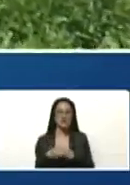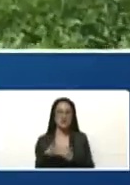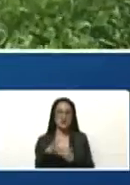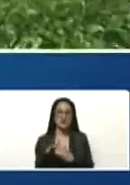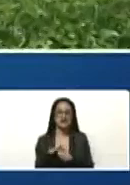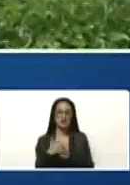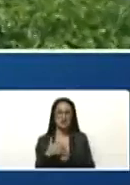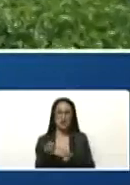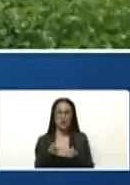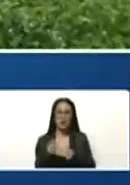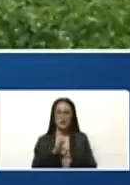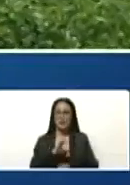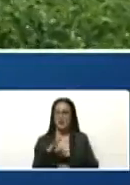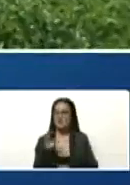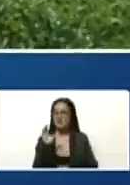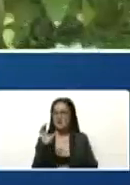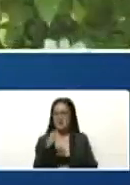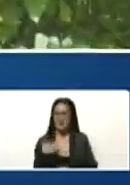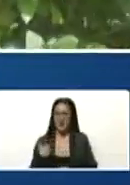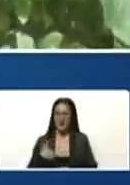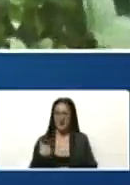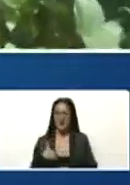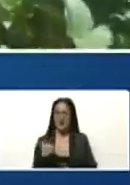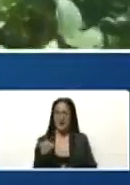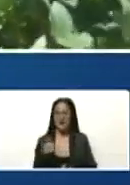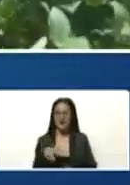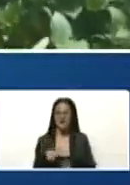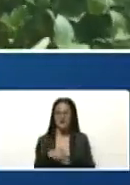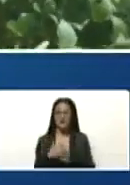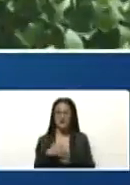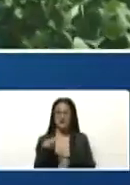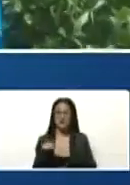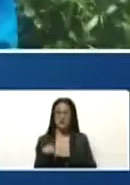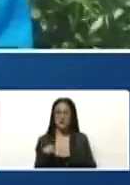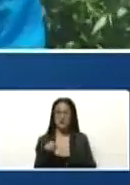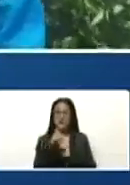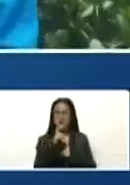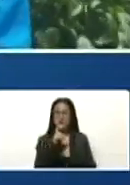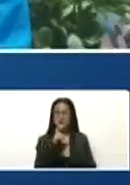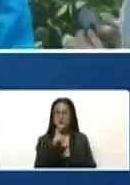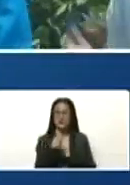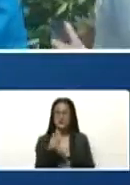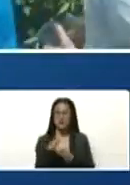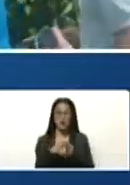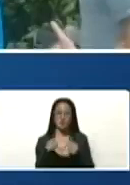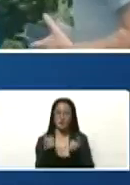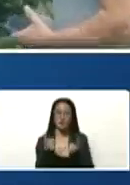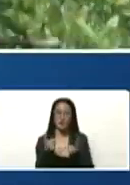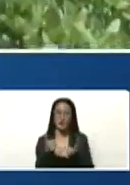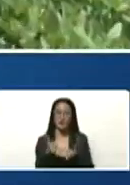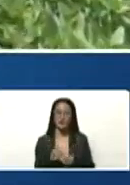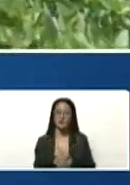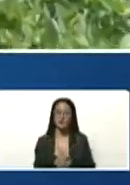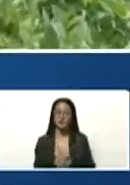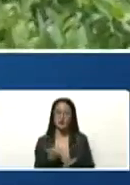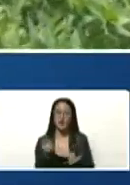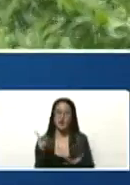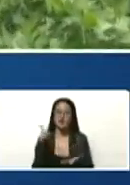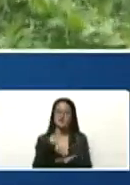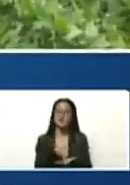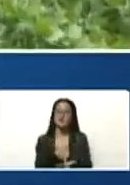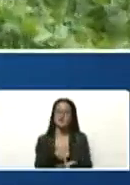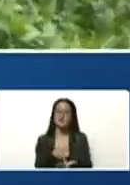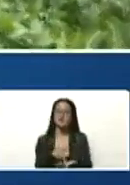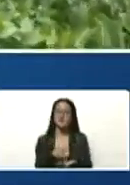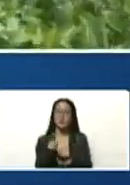país. Y también aquí la cosa no estaba del todo bien. He vuelto por